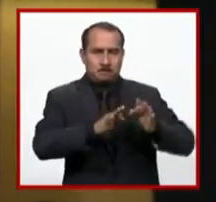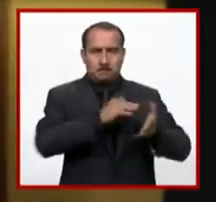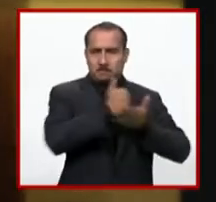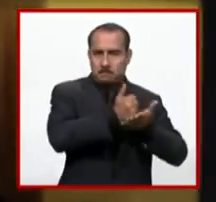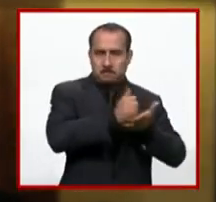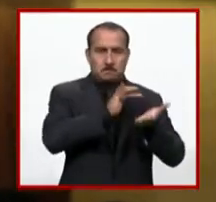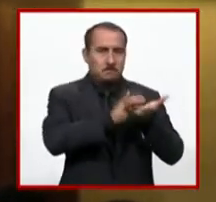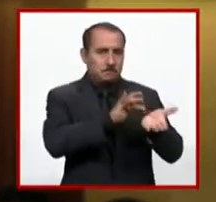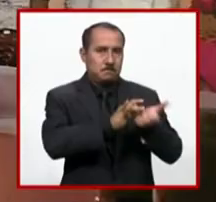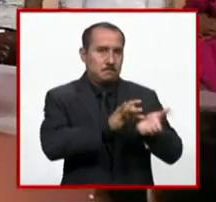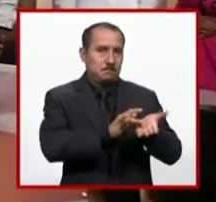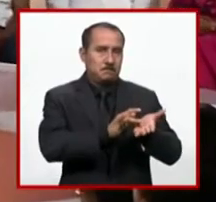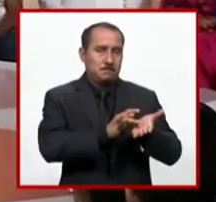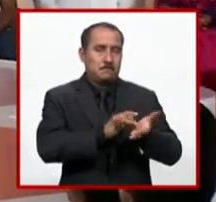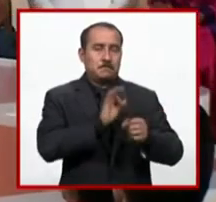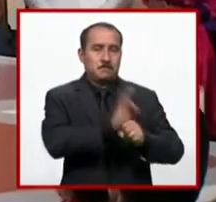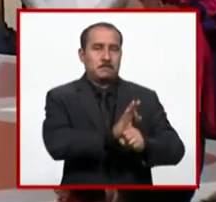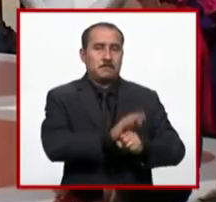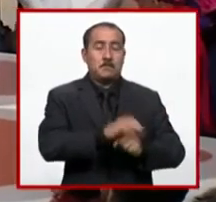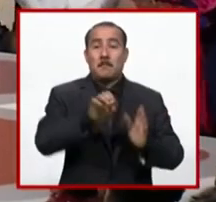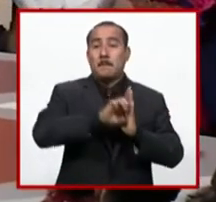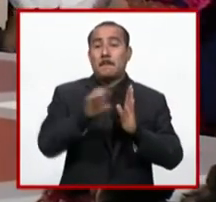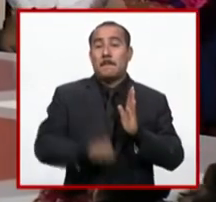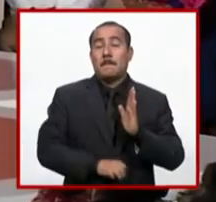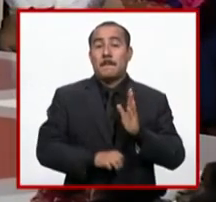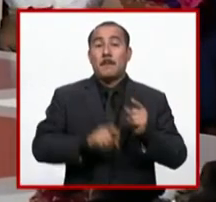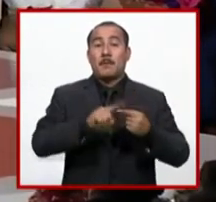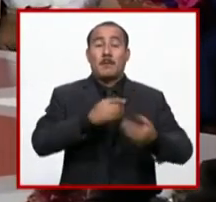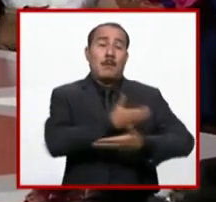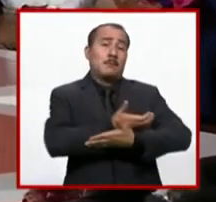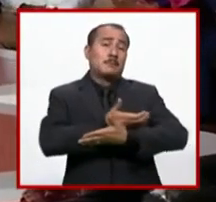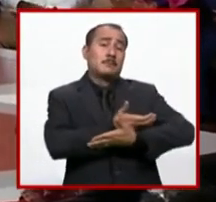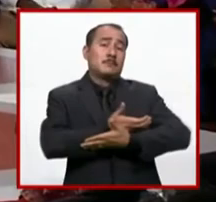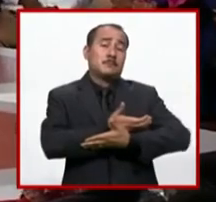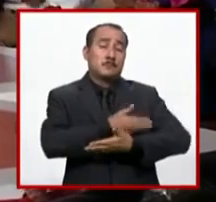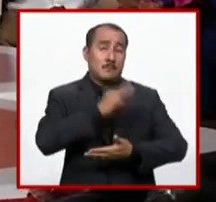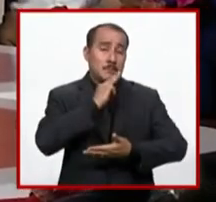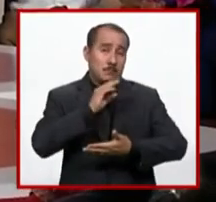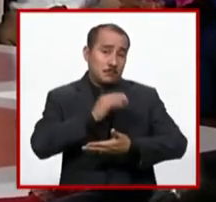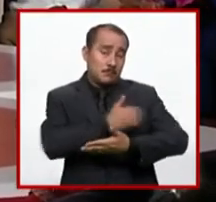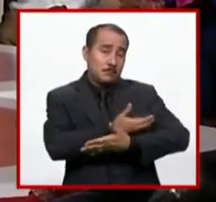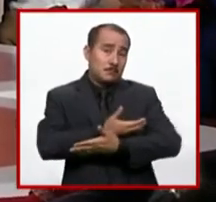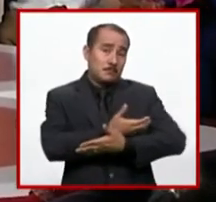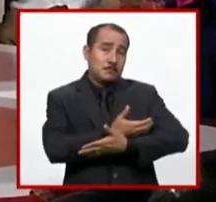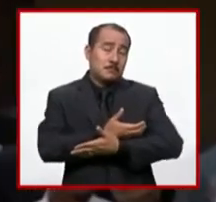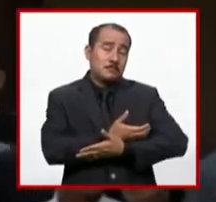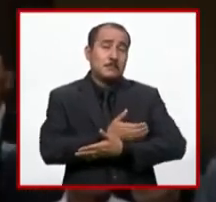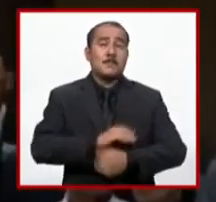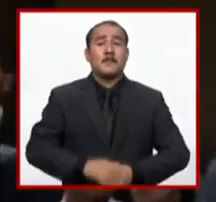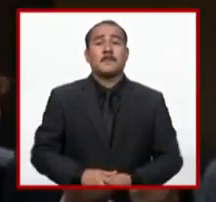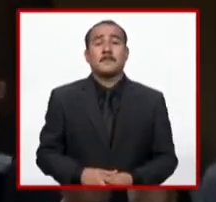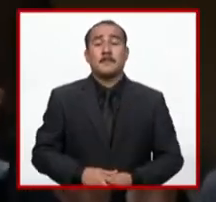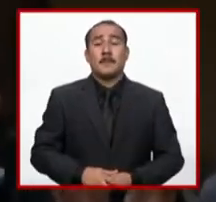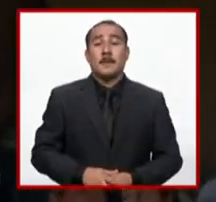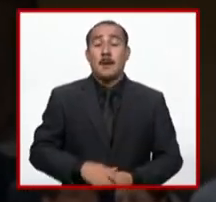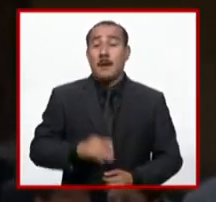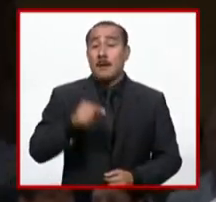cada uno de ellos. Por ejemplo, en el tema de la lactancia materna, el indicador nos